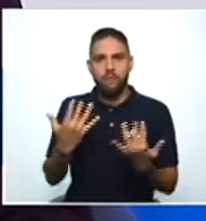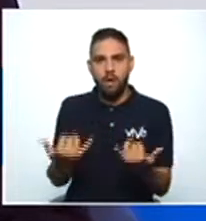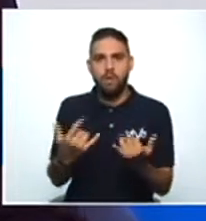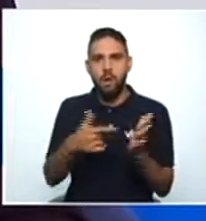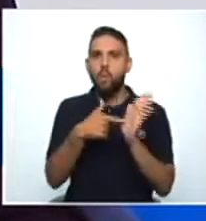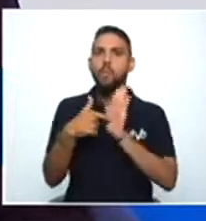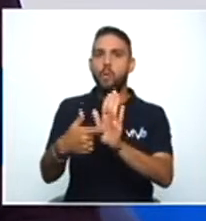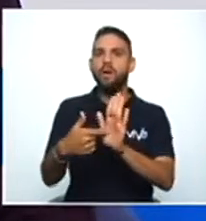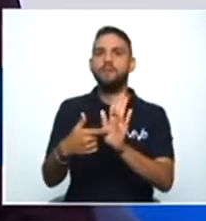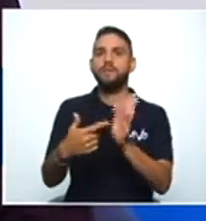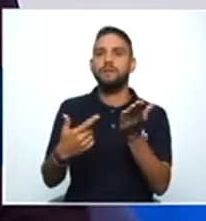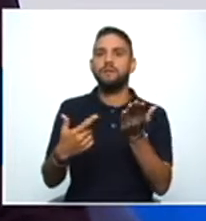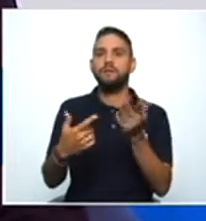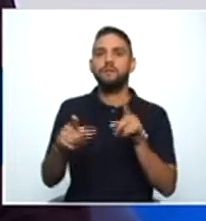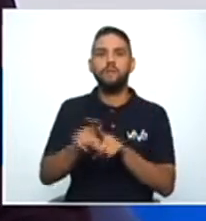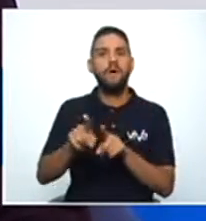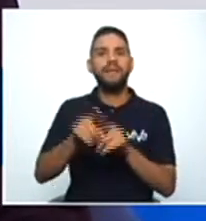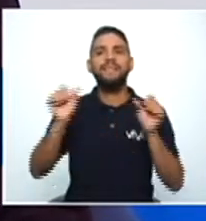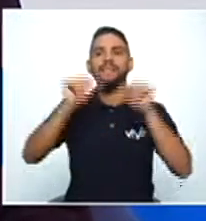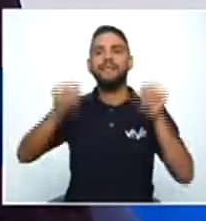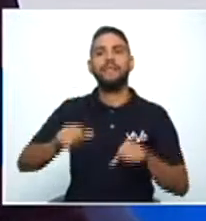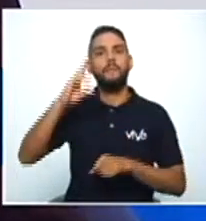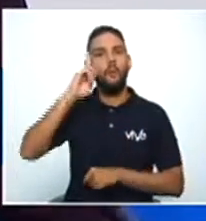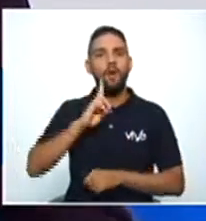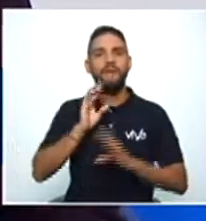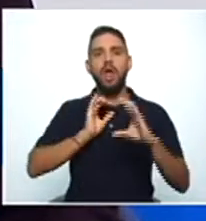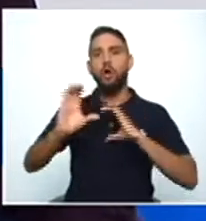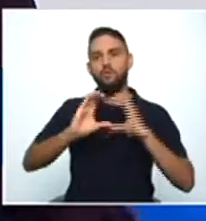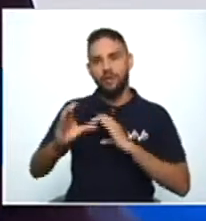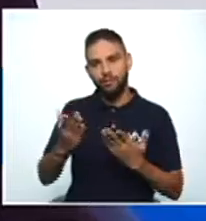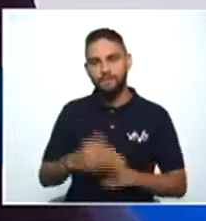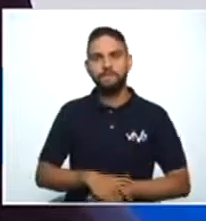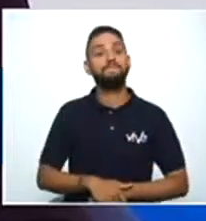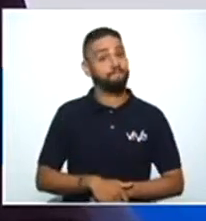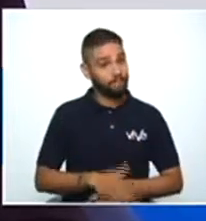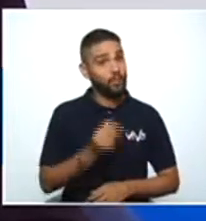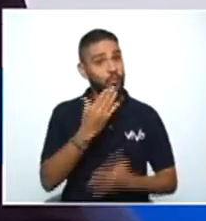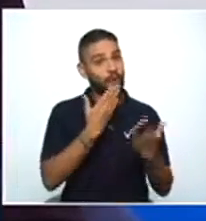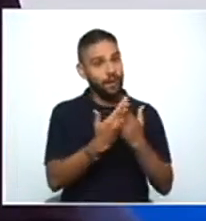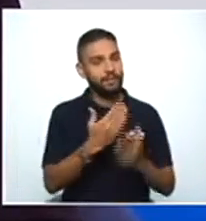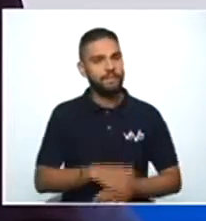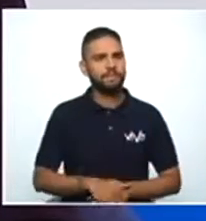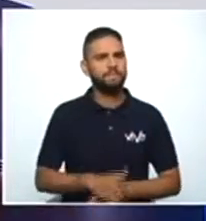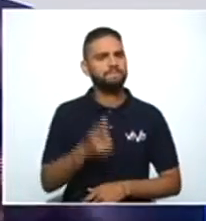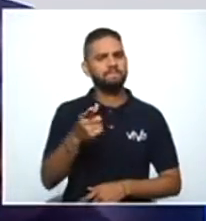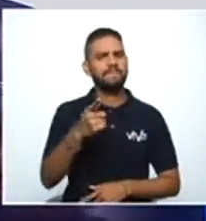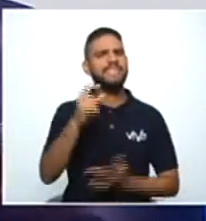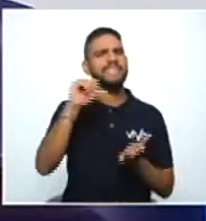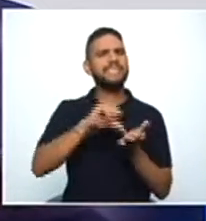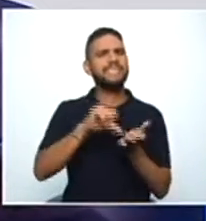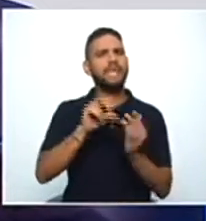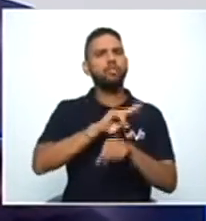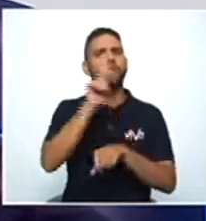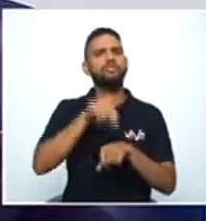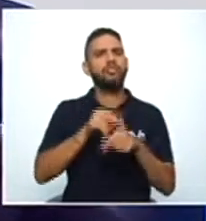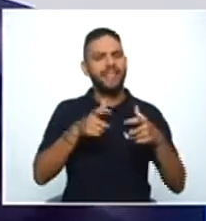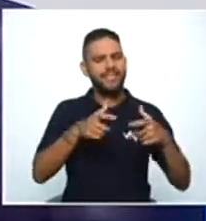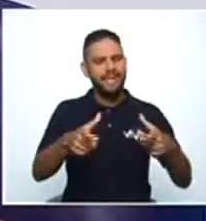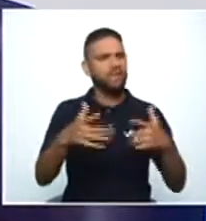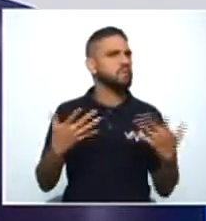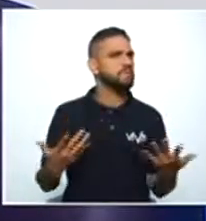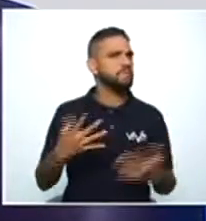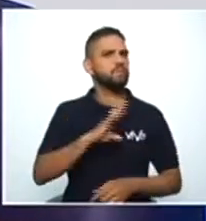es un referente de nuestro sistema olivera de comunicación información bueno muchas gracias mire el cendis es conocido popularmente por